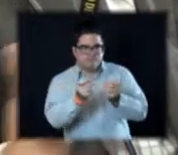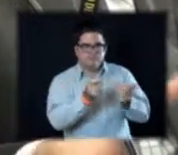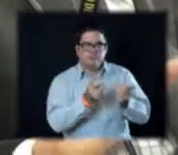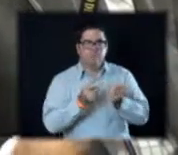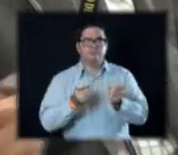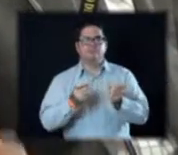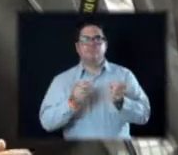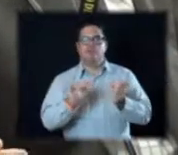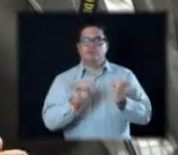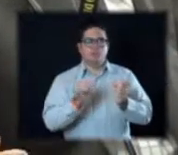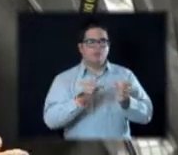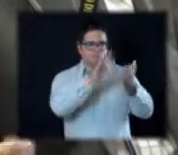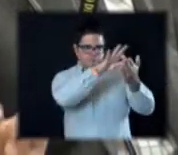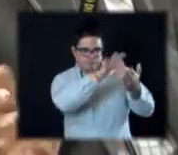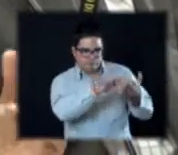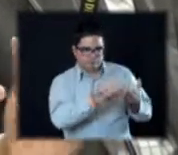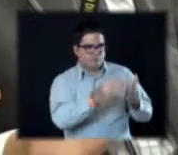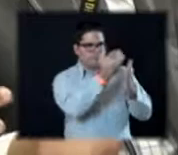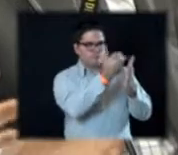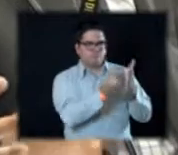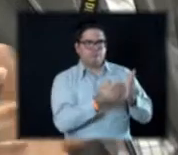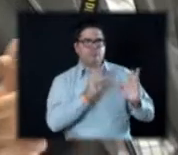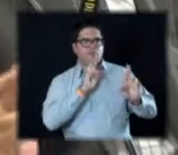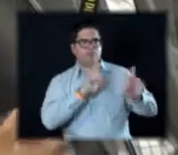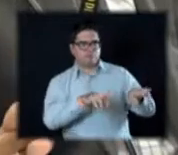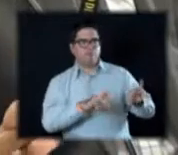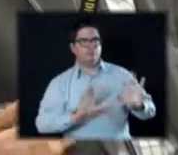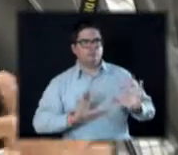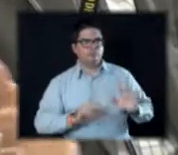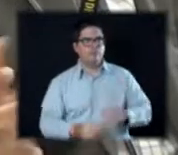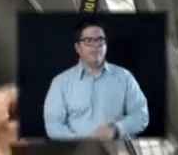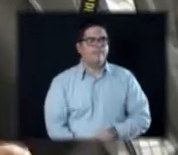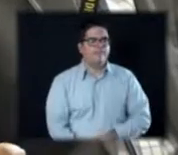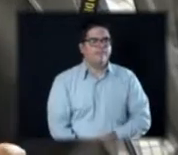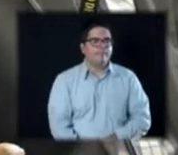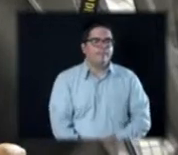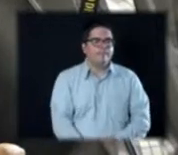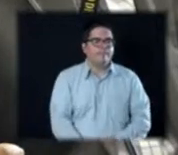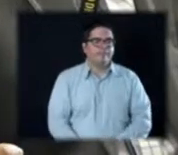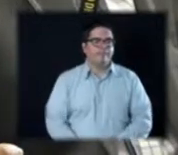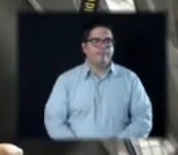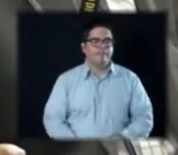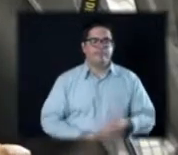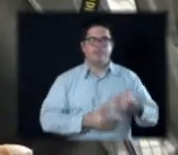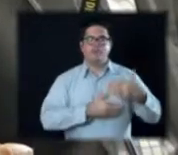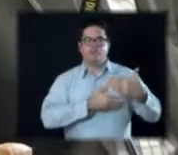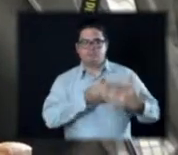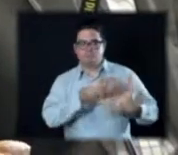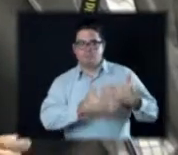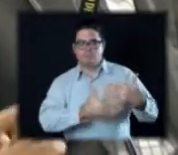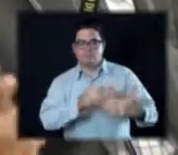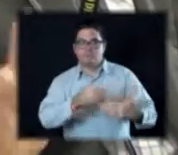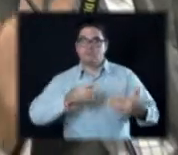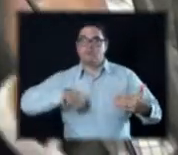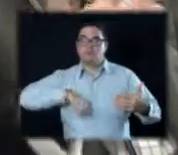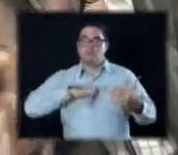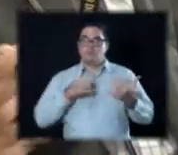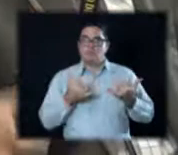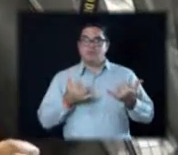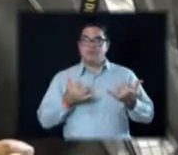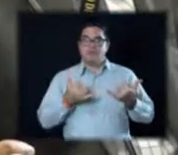eso impedía tener un informe comprensivo del inventario de cuentas bancarias del gobierno. Este es un proceso